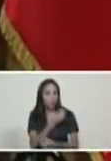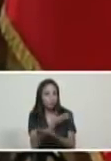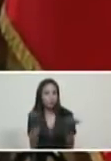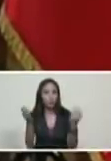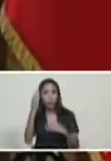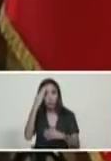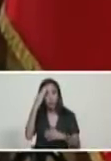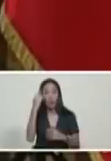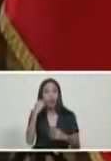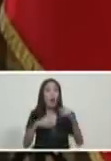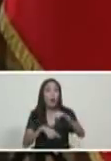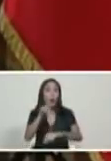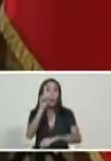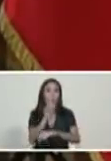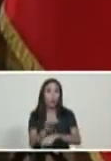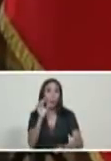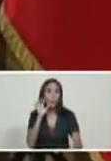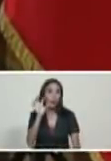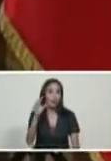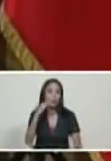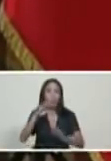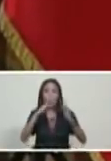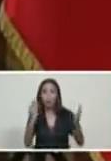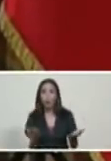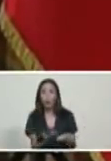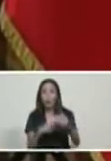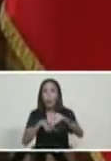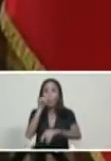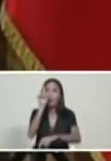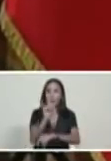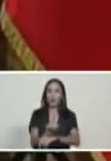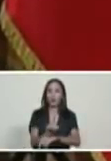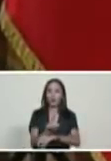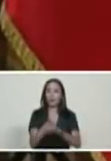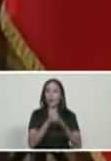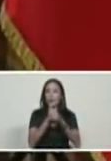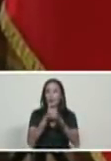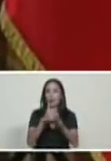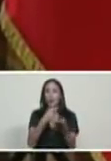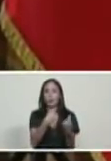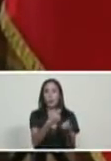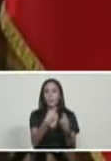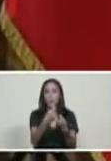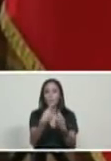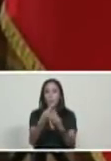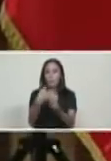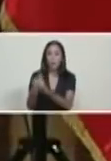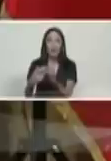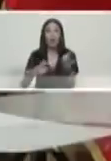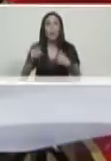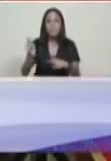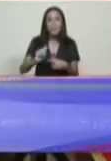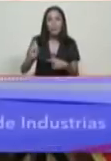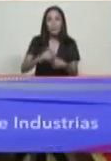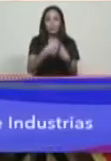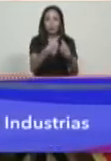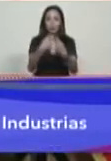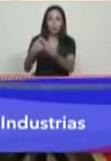el único país del mundo que protege el salario, protege la moneda